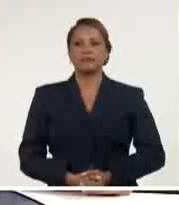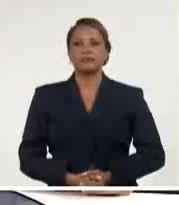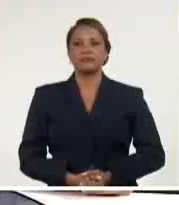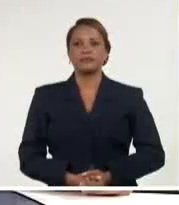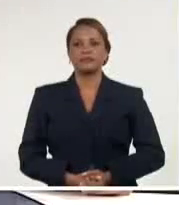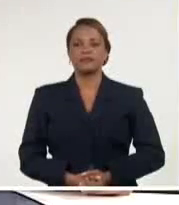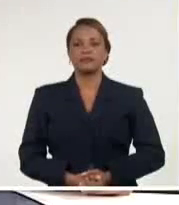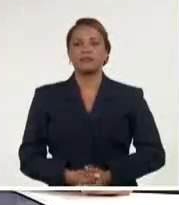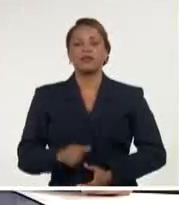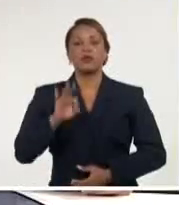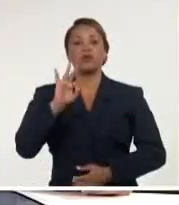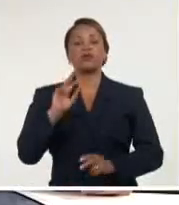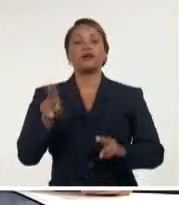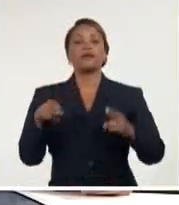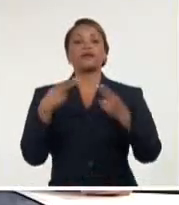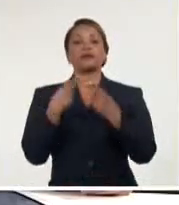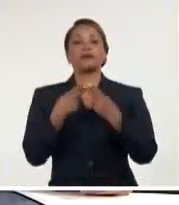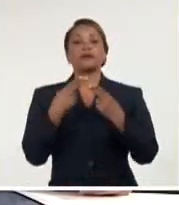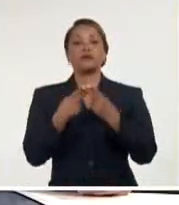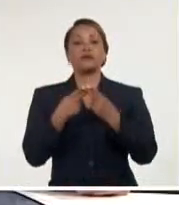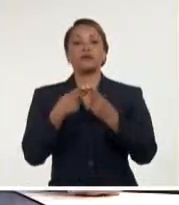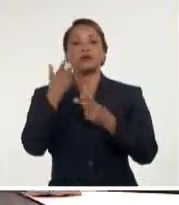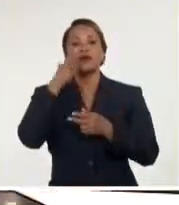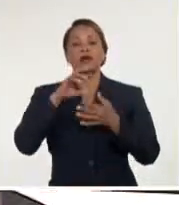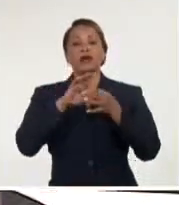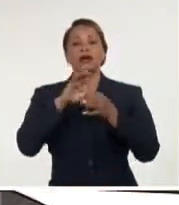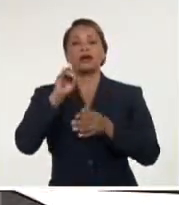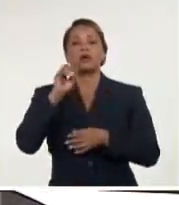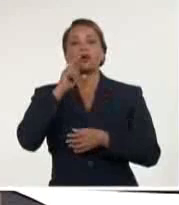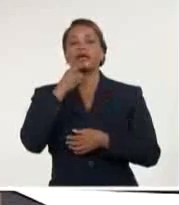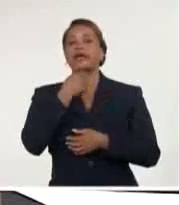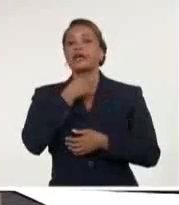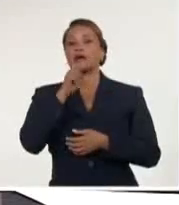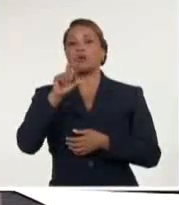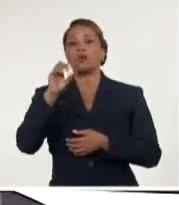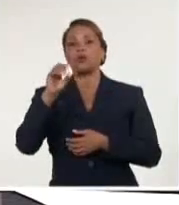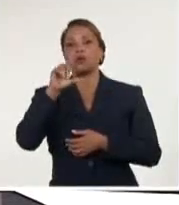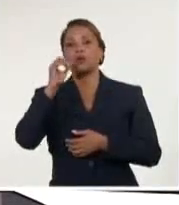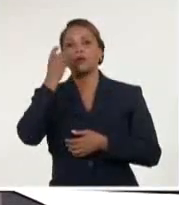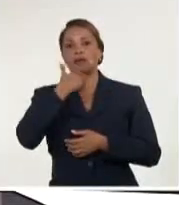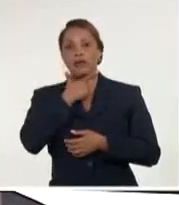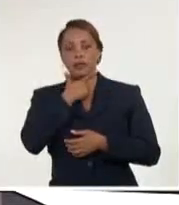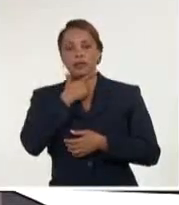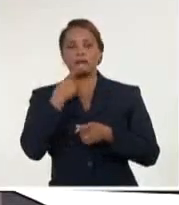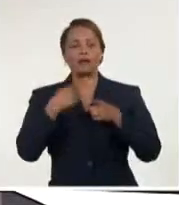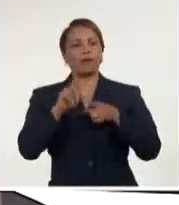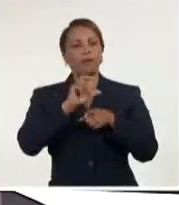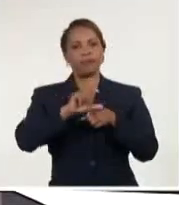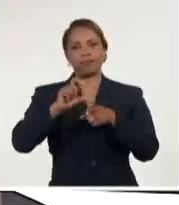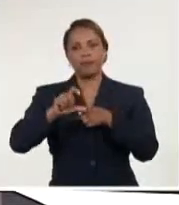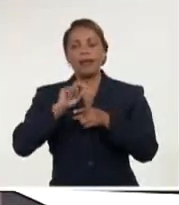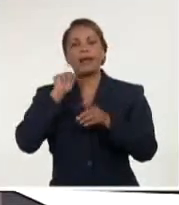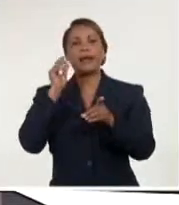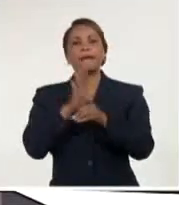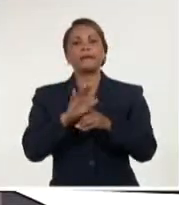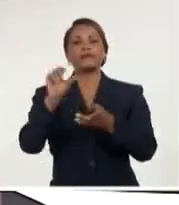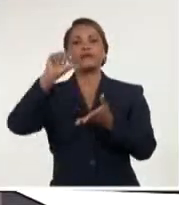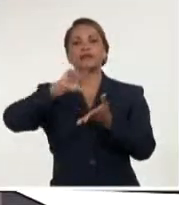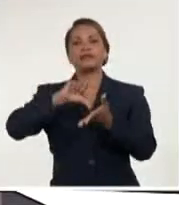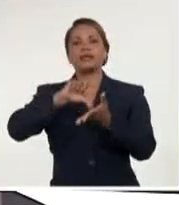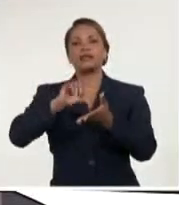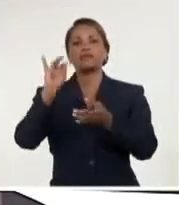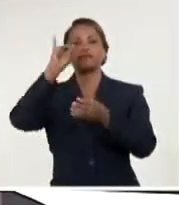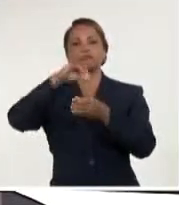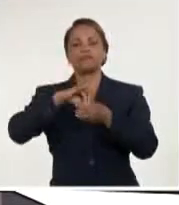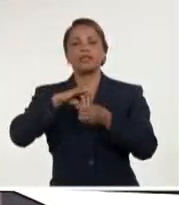El octavo Encuentro Internacional de Agroecología, Soberanía Alimentaria, Educación Nutricional y Cooperativismo comenzó hoy en el Centro Integral